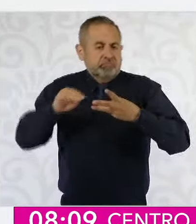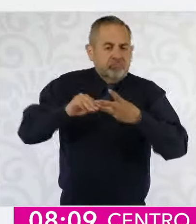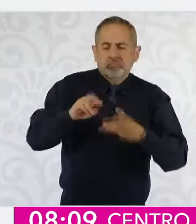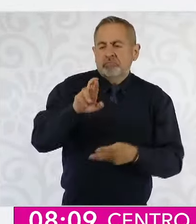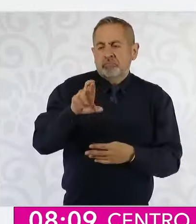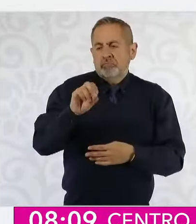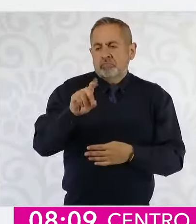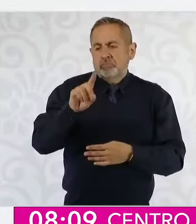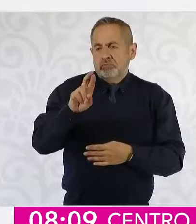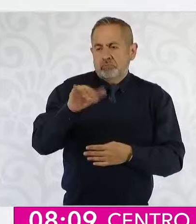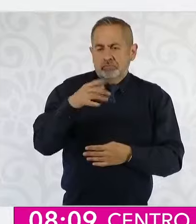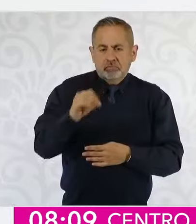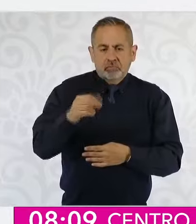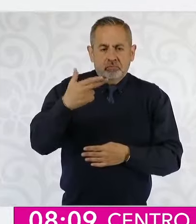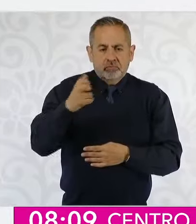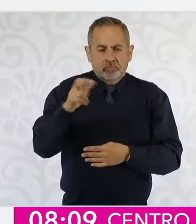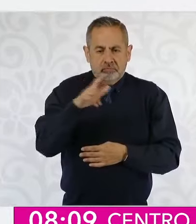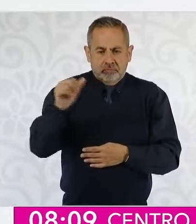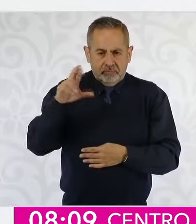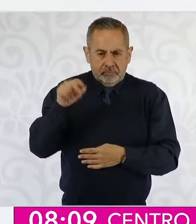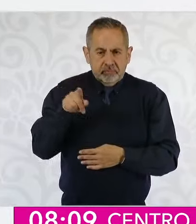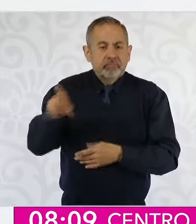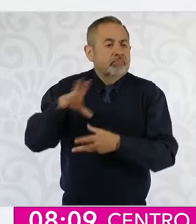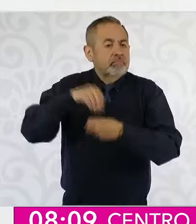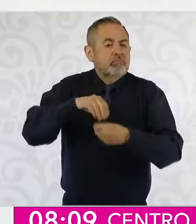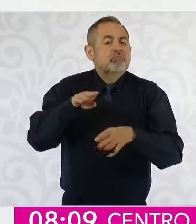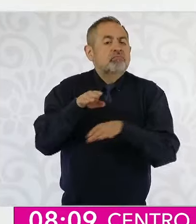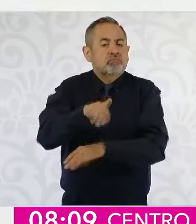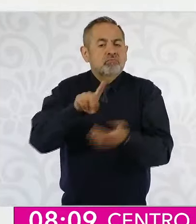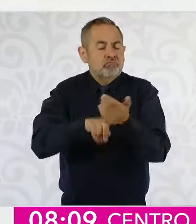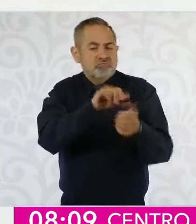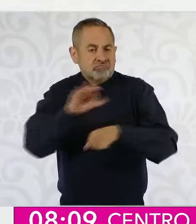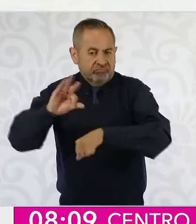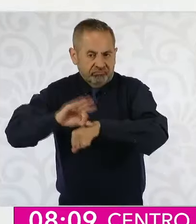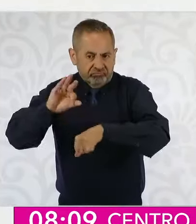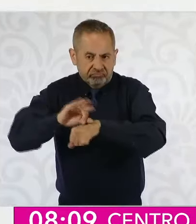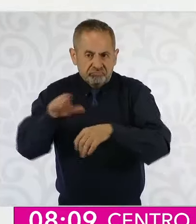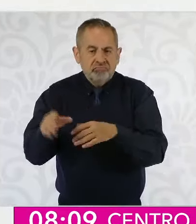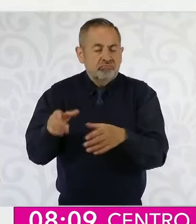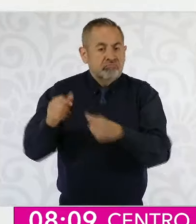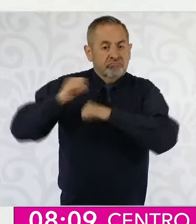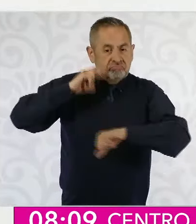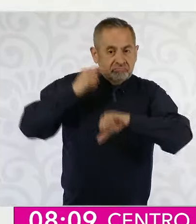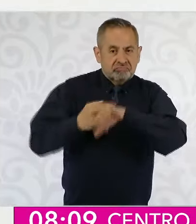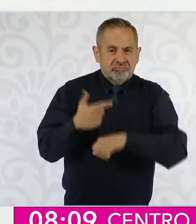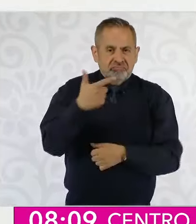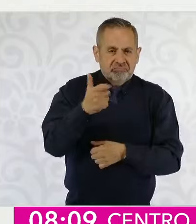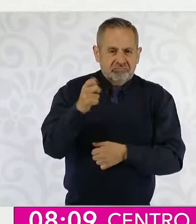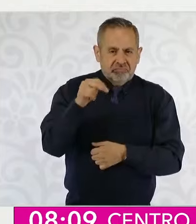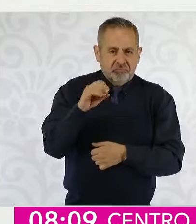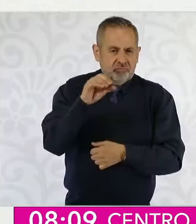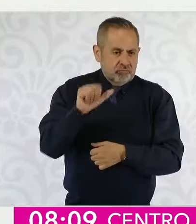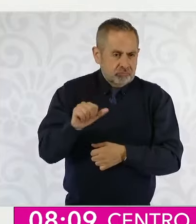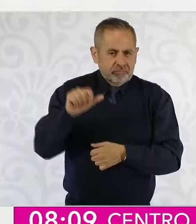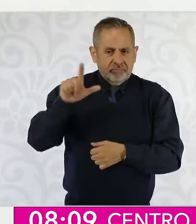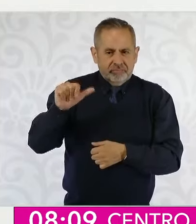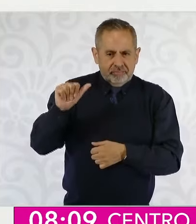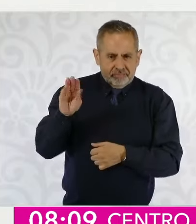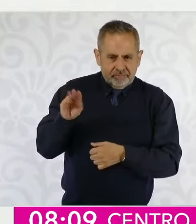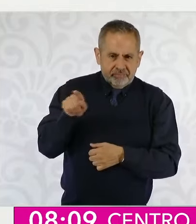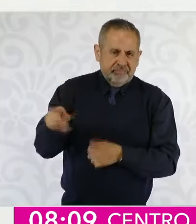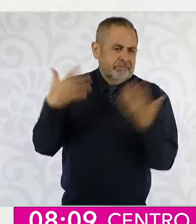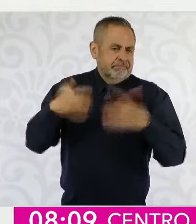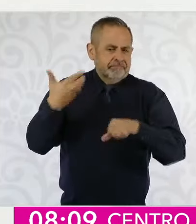Herrera lo tenemos porque representa al sector de farmacéutica, liderando a Genoma Lab, que desde luego es una de las